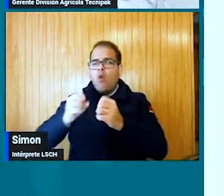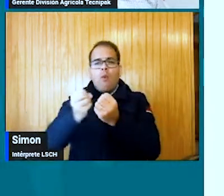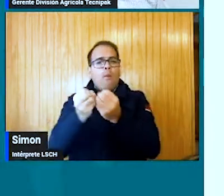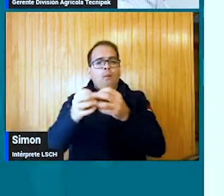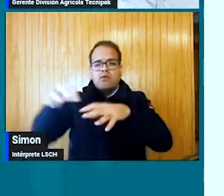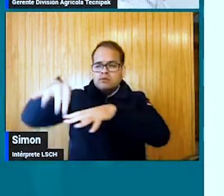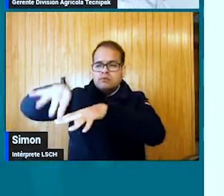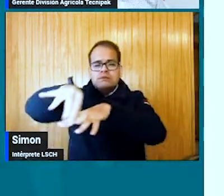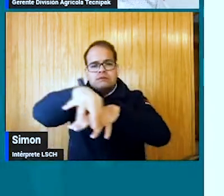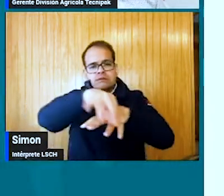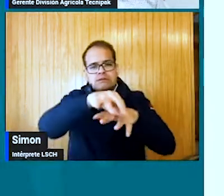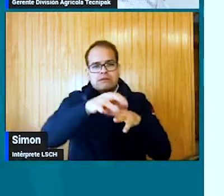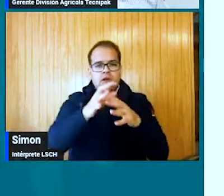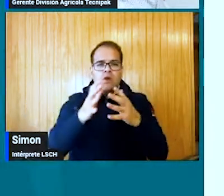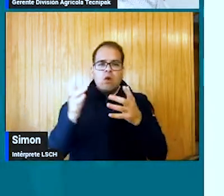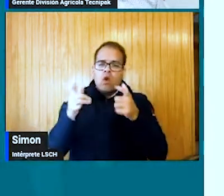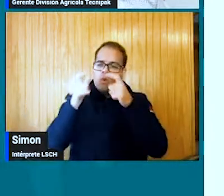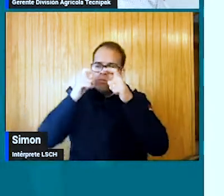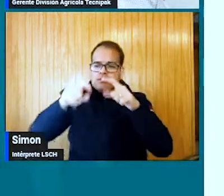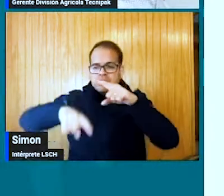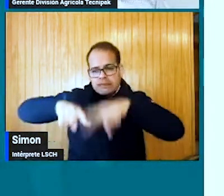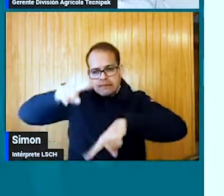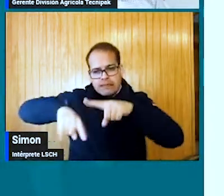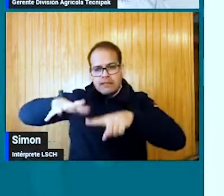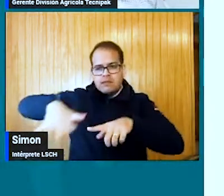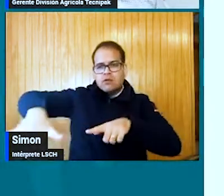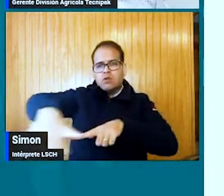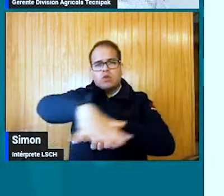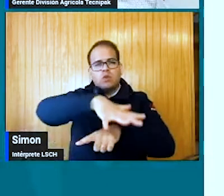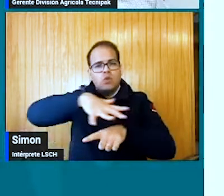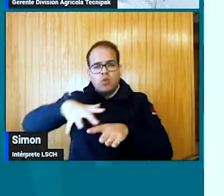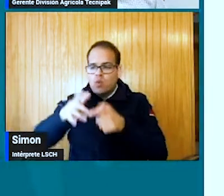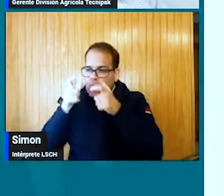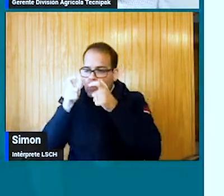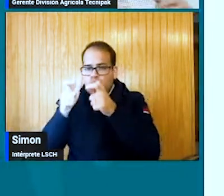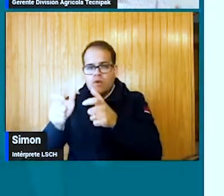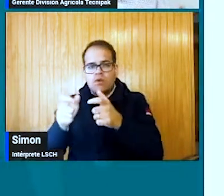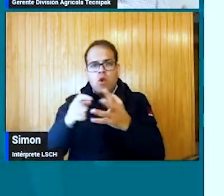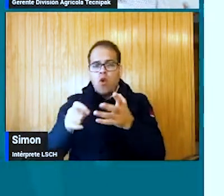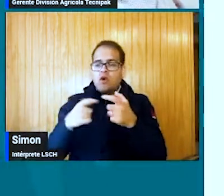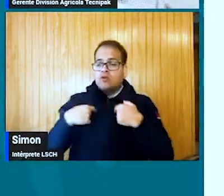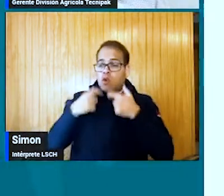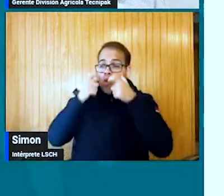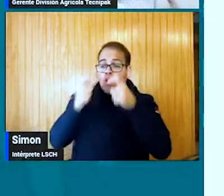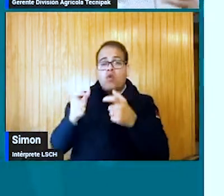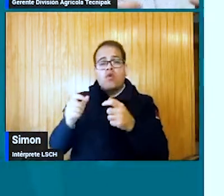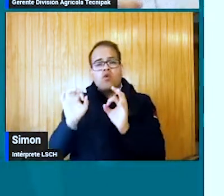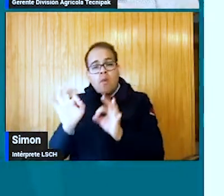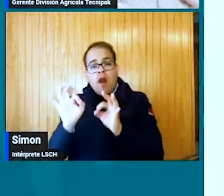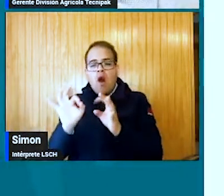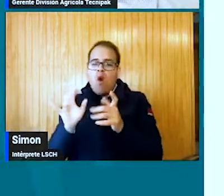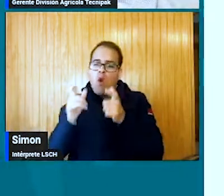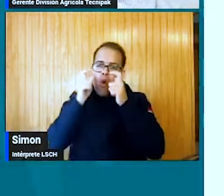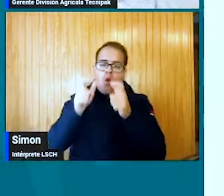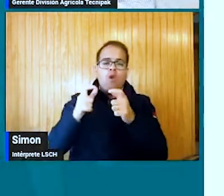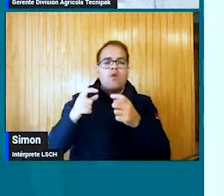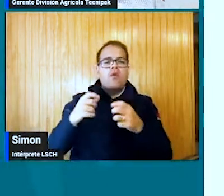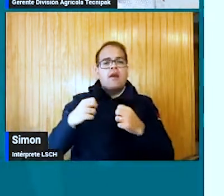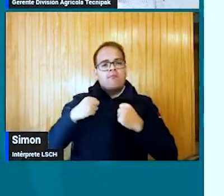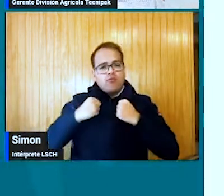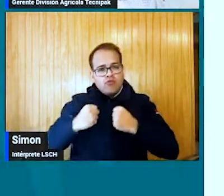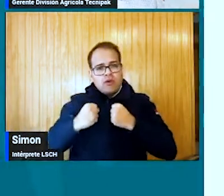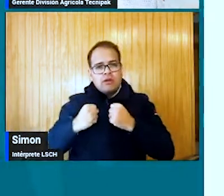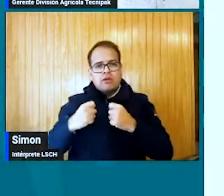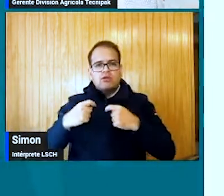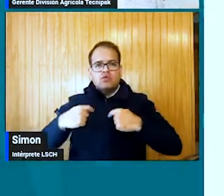controla mejor la topografía, cómo hayamos hecho los controles pasivos, si teníamos el suelo húmedo, si tenemos las barreras